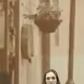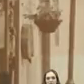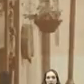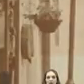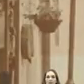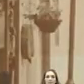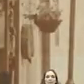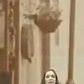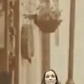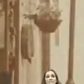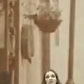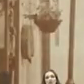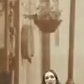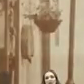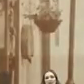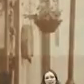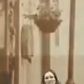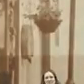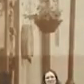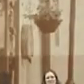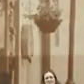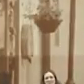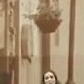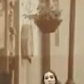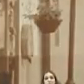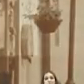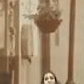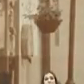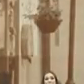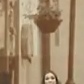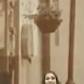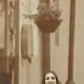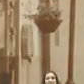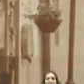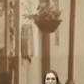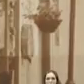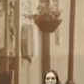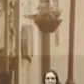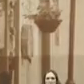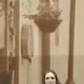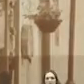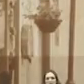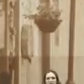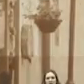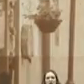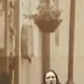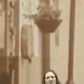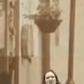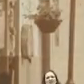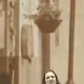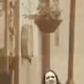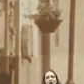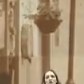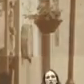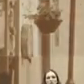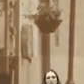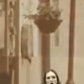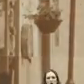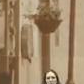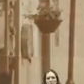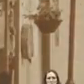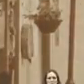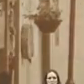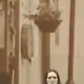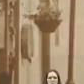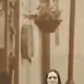36 personas lesionadas, entre ellas 25 menores de edad, dejó el volcamiento de un bus que transportaba un equipo de fútbol infantil. El hecho ocurrió en el